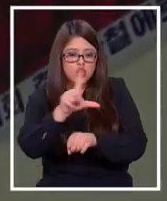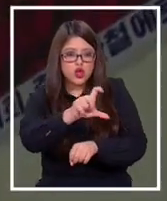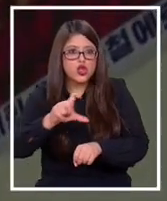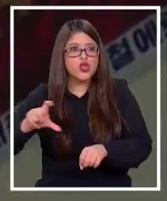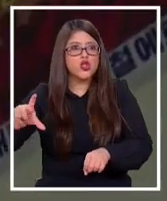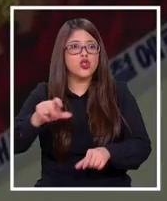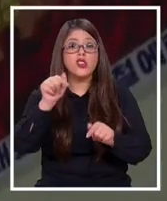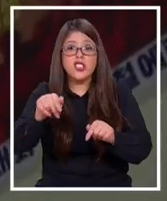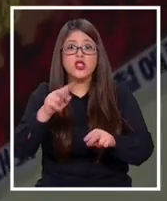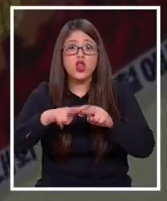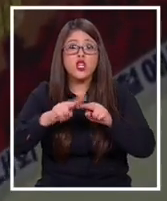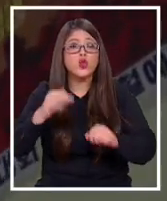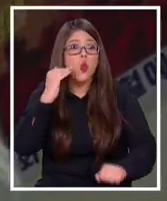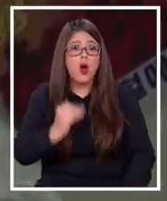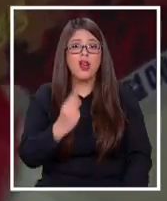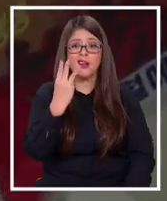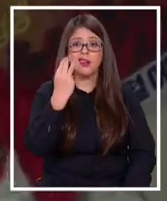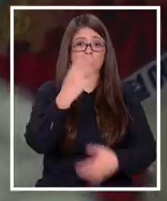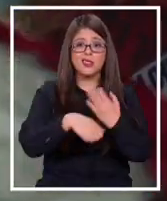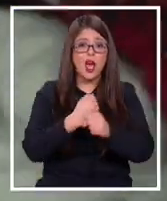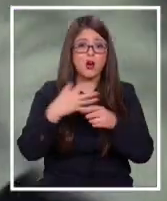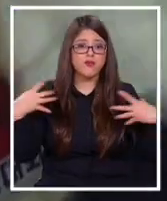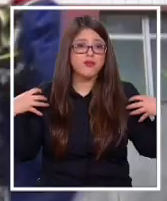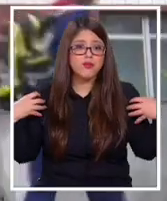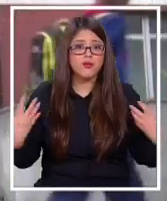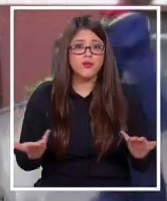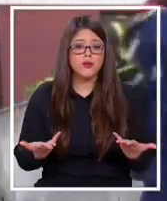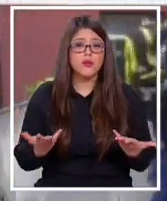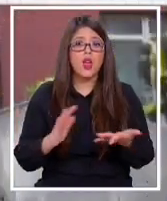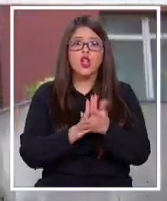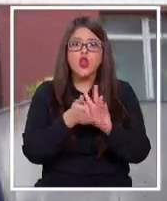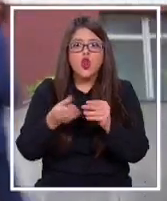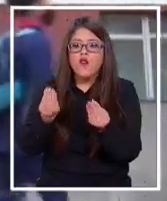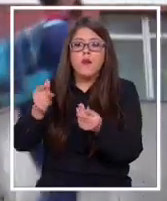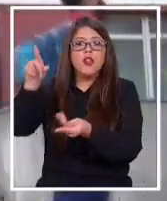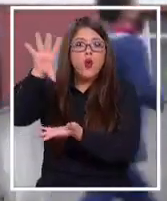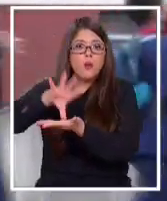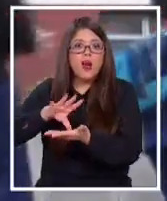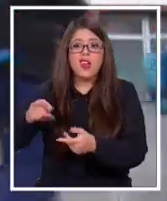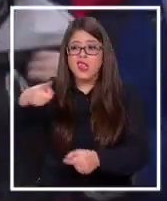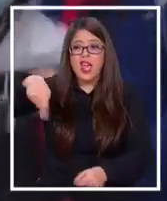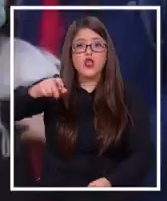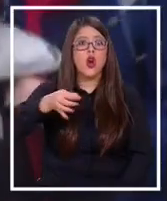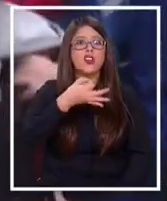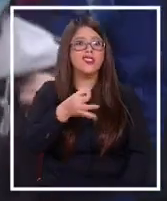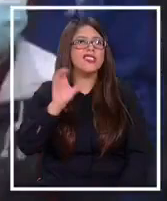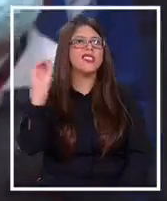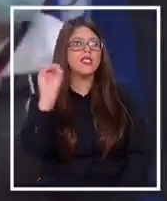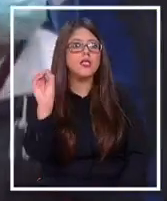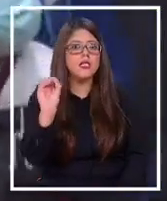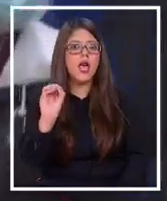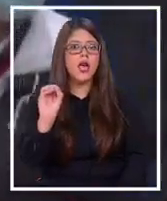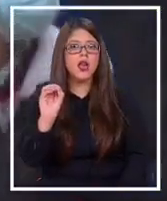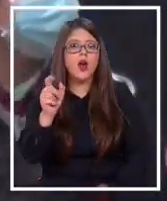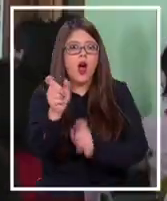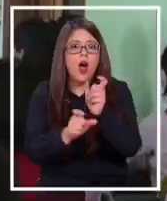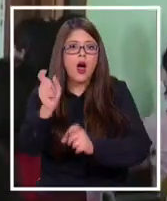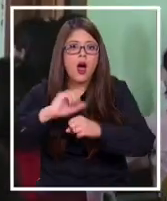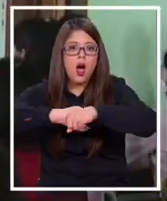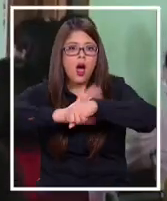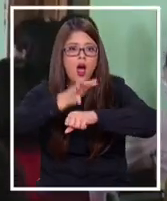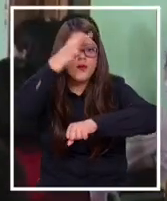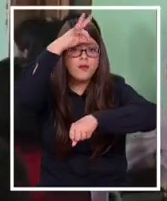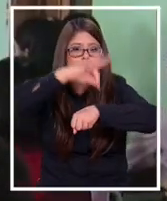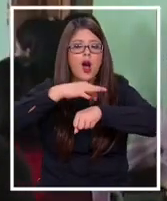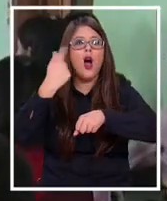hizo un niño de 13 años. Todo en un país que afirma tener 0 casos confirmados de coronavirus,